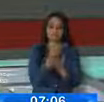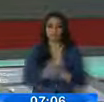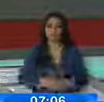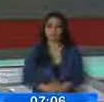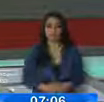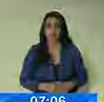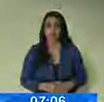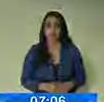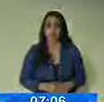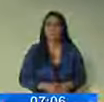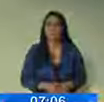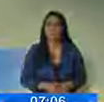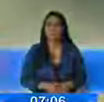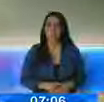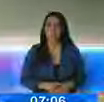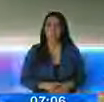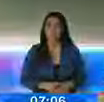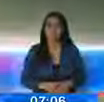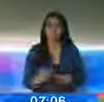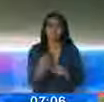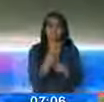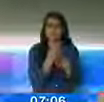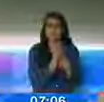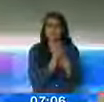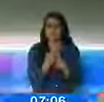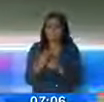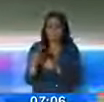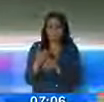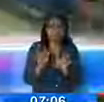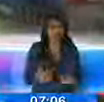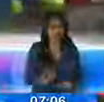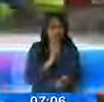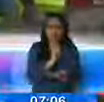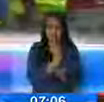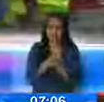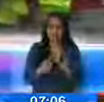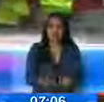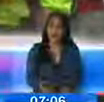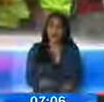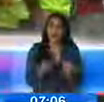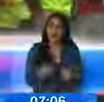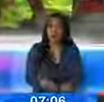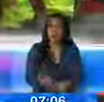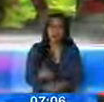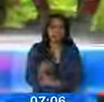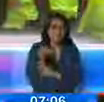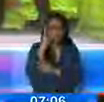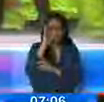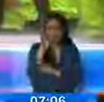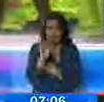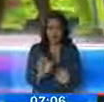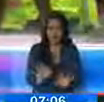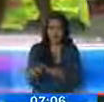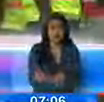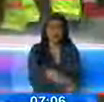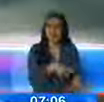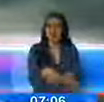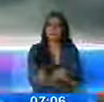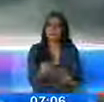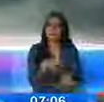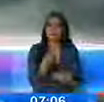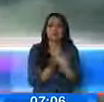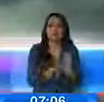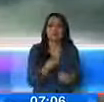a pesar de que la delincuencia sigue haciendo de las suyas esta vez la breve acción de la policía nacional permitió